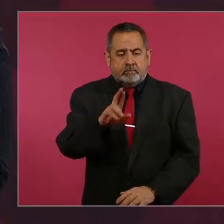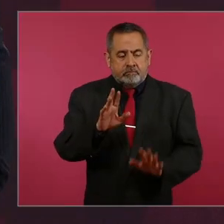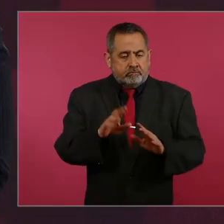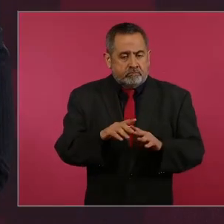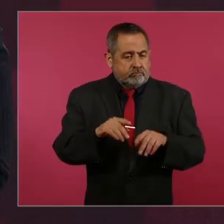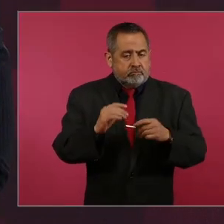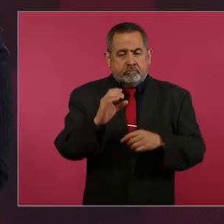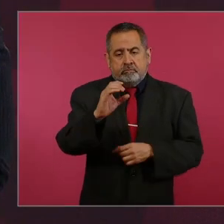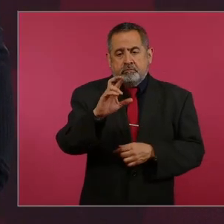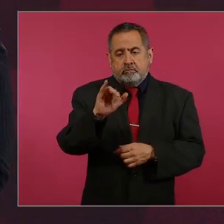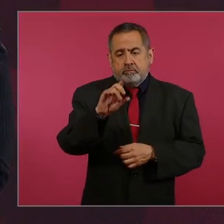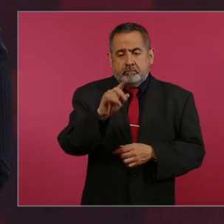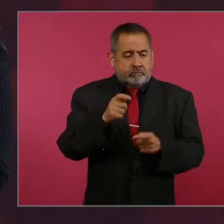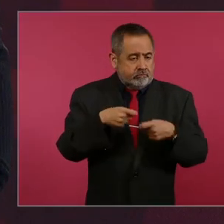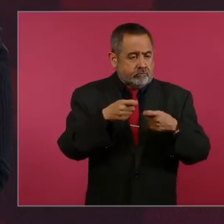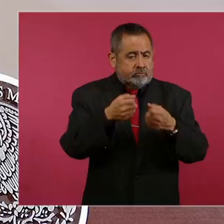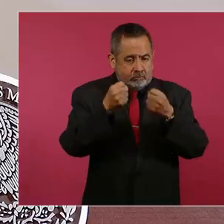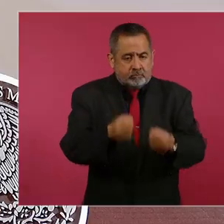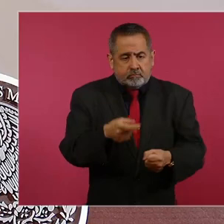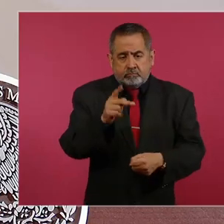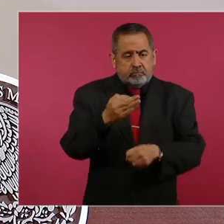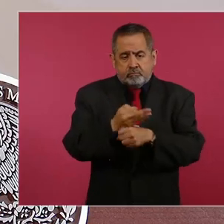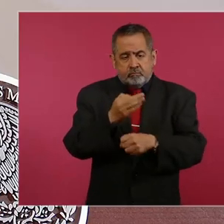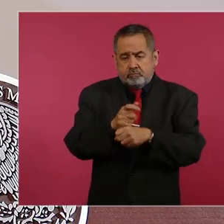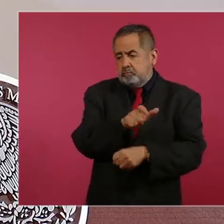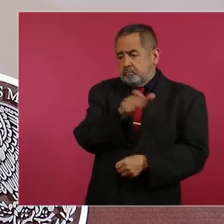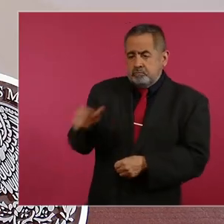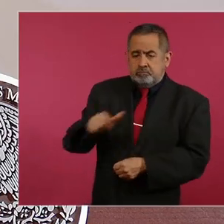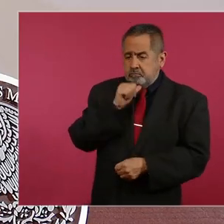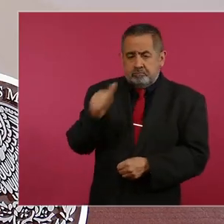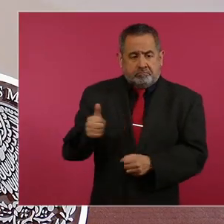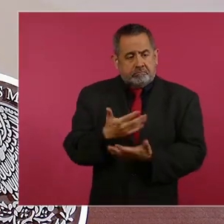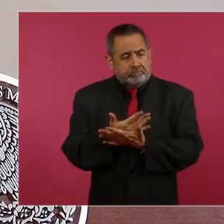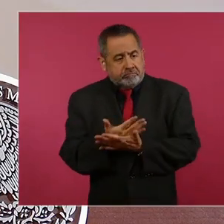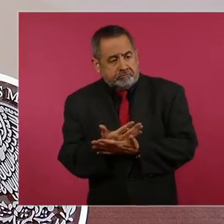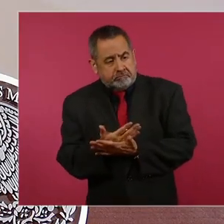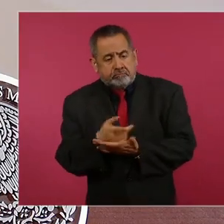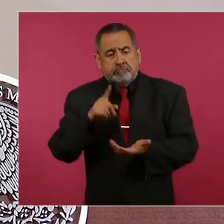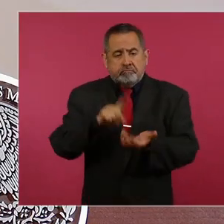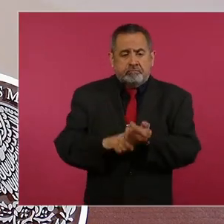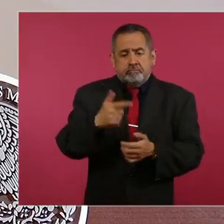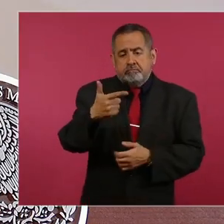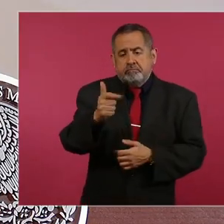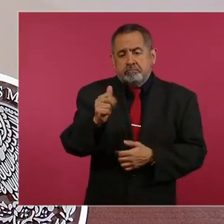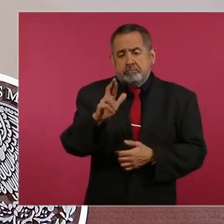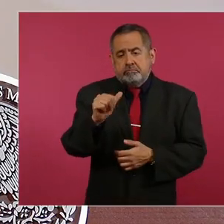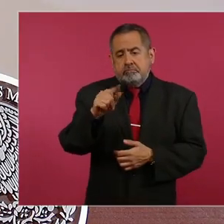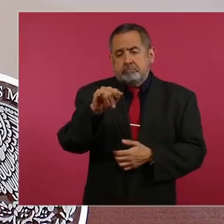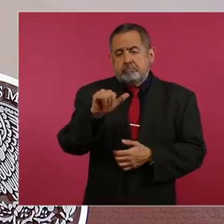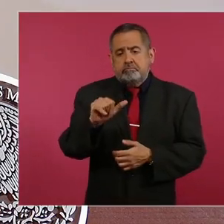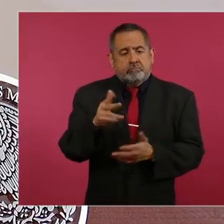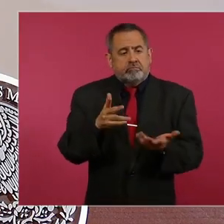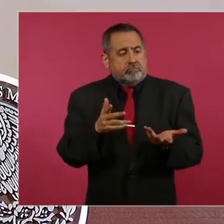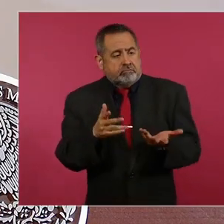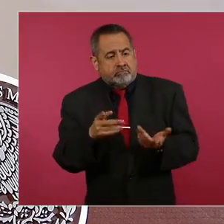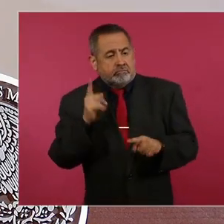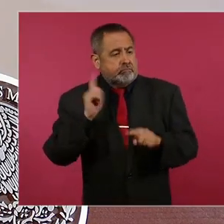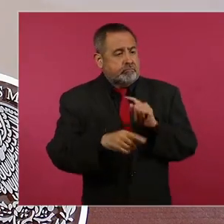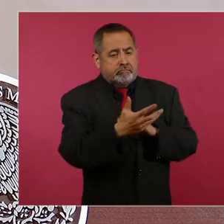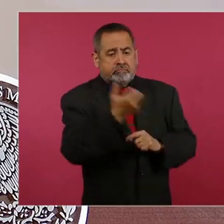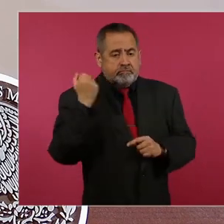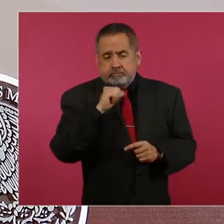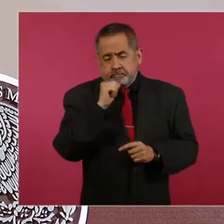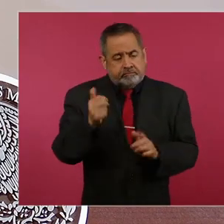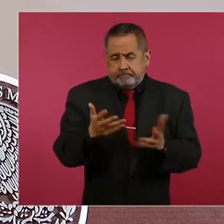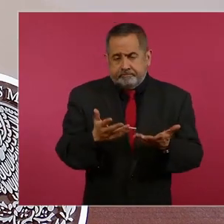créditos pero no se ha realizado ningún pago. La garantía es solamente eso, una garantía que no realiza un pago al